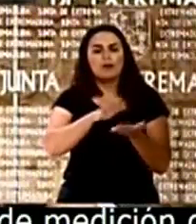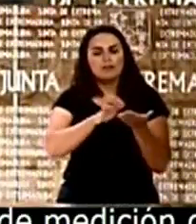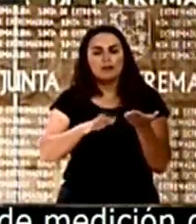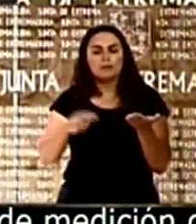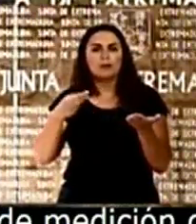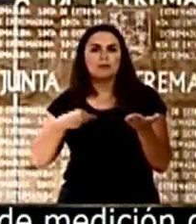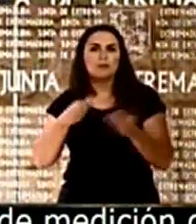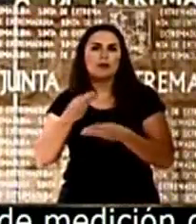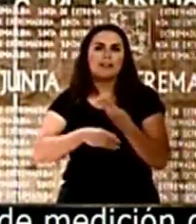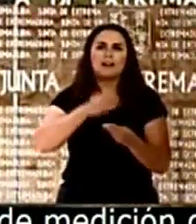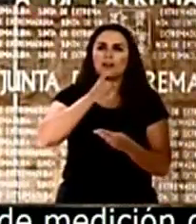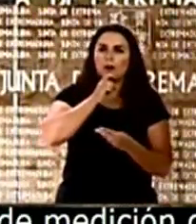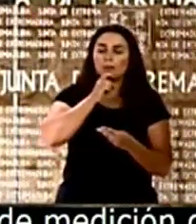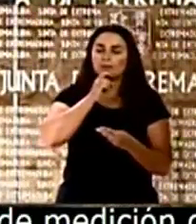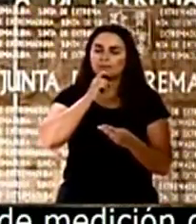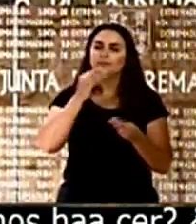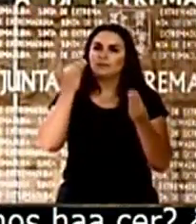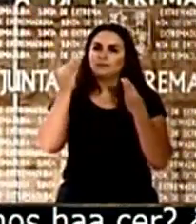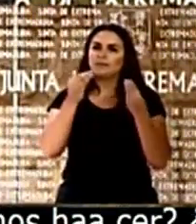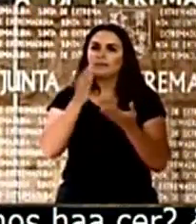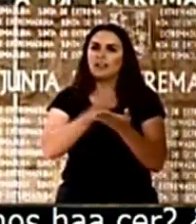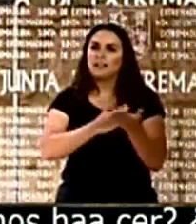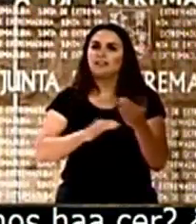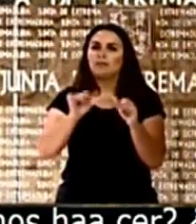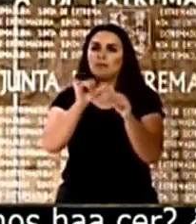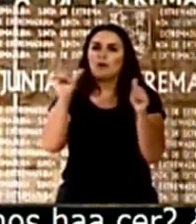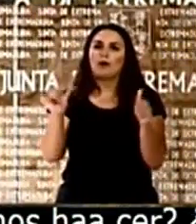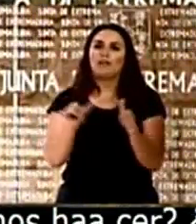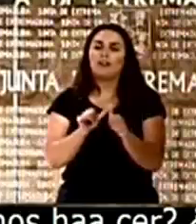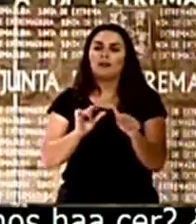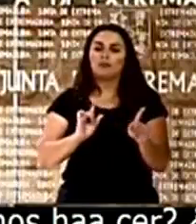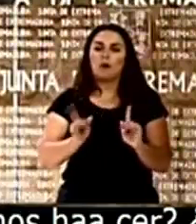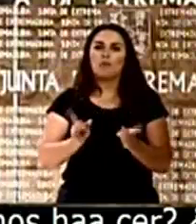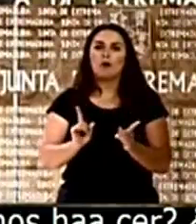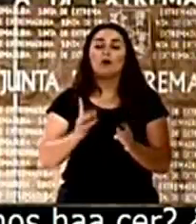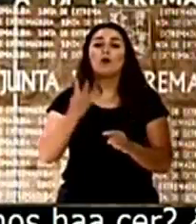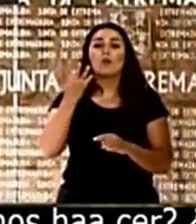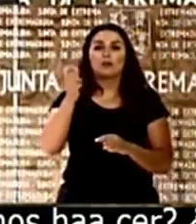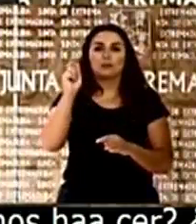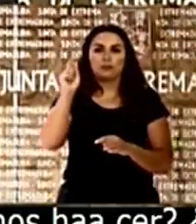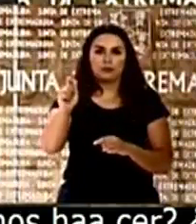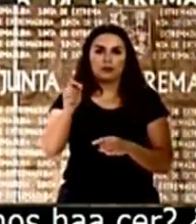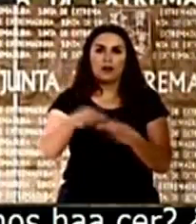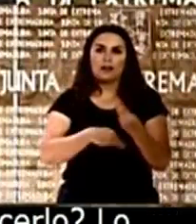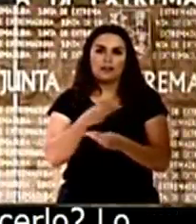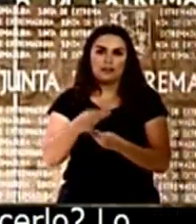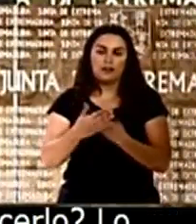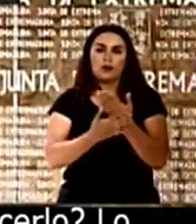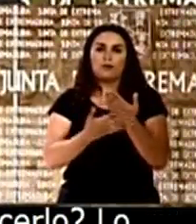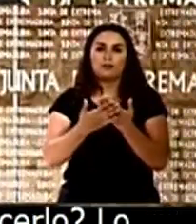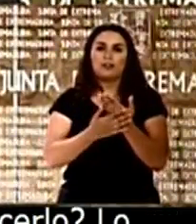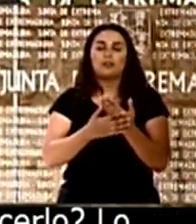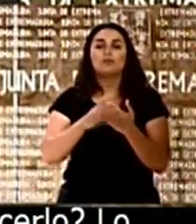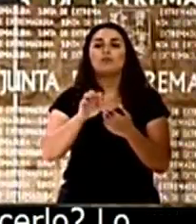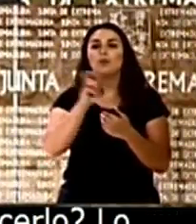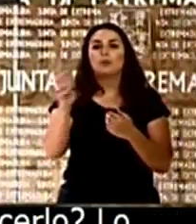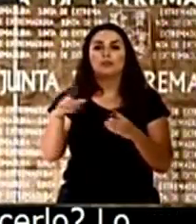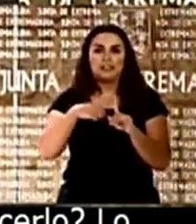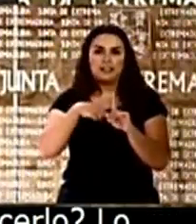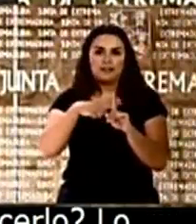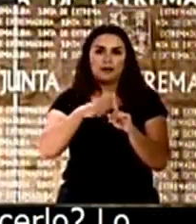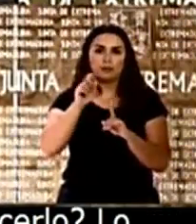hacerlo? Lo planteamos hacer a través de un modelo de gobernanza que tiene 4 aspectos. Una gobernanza multinivel, desde el